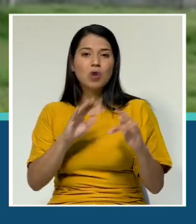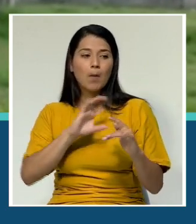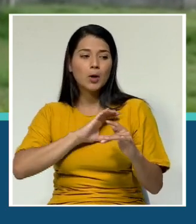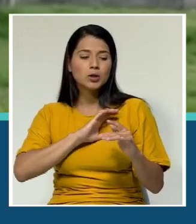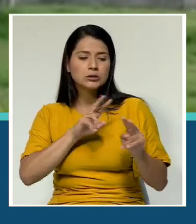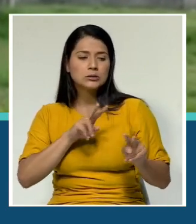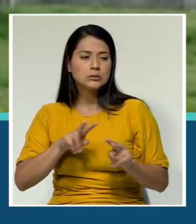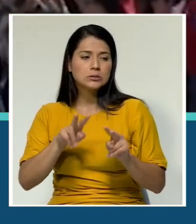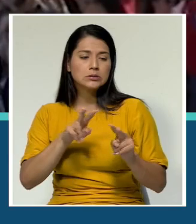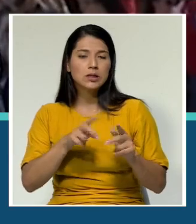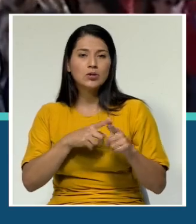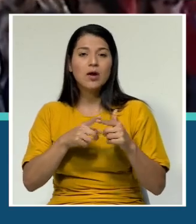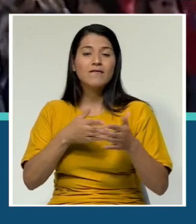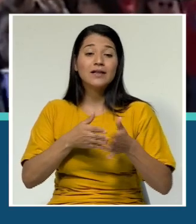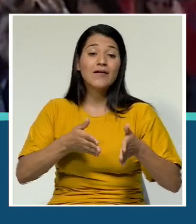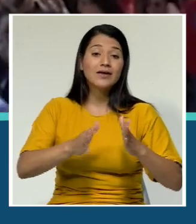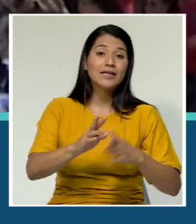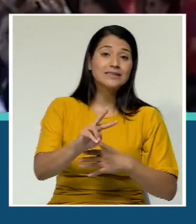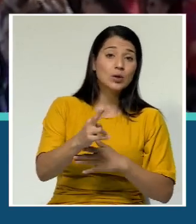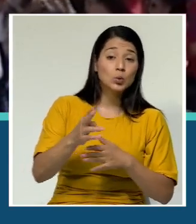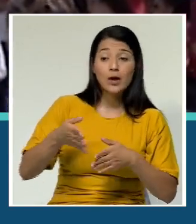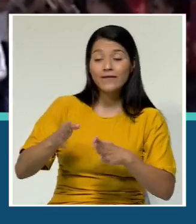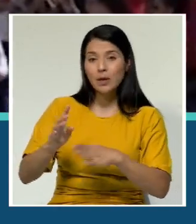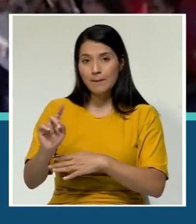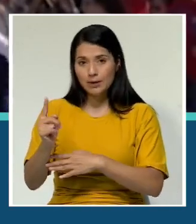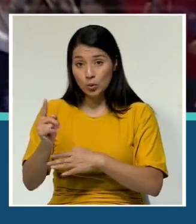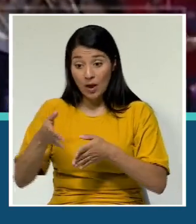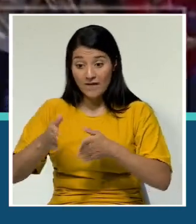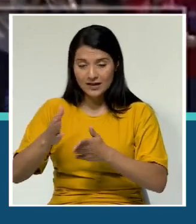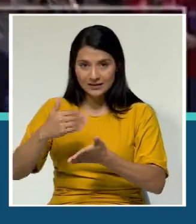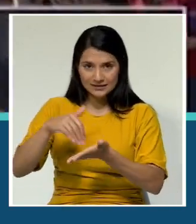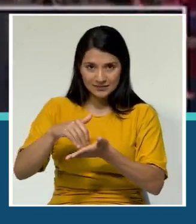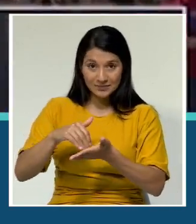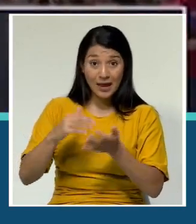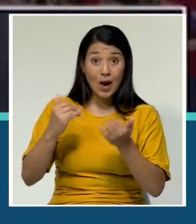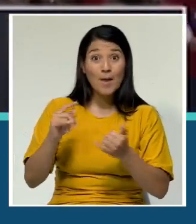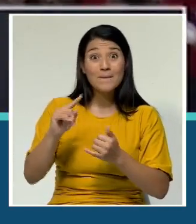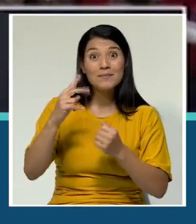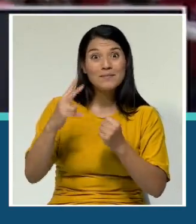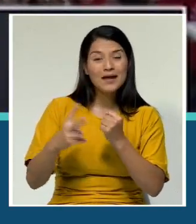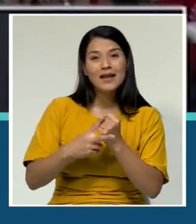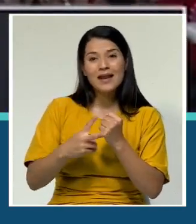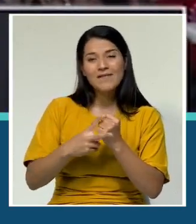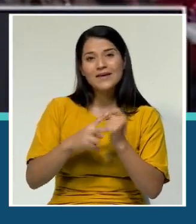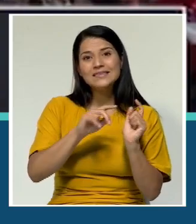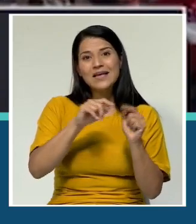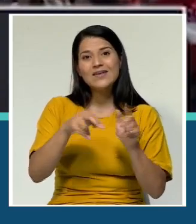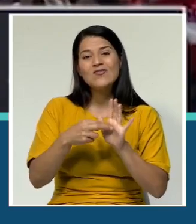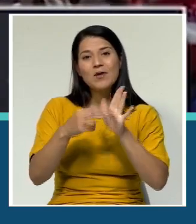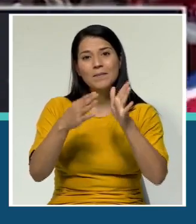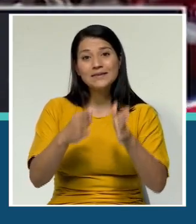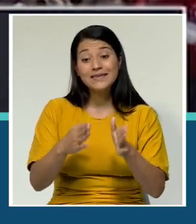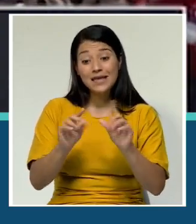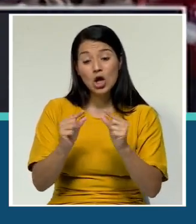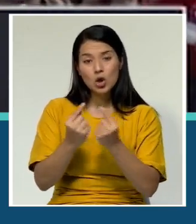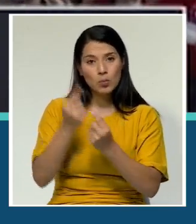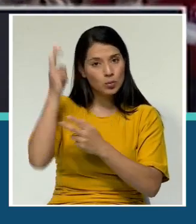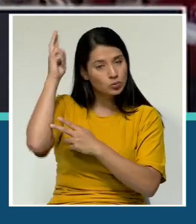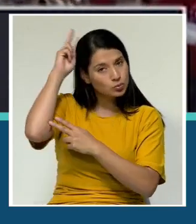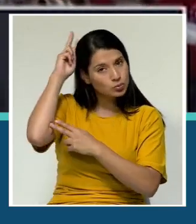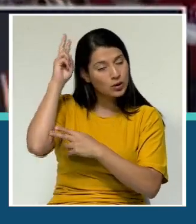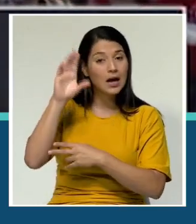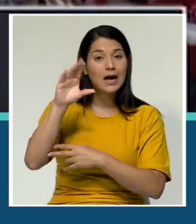de la misma, lo cual pues afectará parte de la Avenida Segunda, la Avenida Primera, la Avenida Central. Por otro lado, es la primera